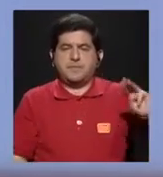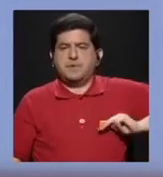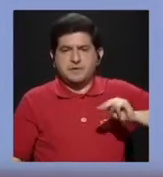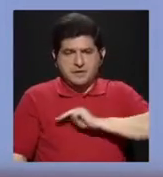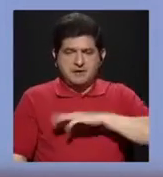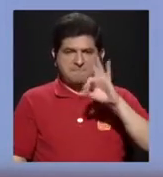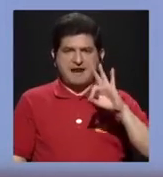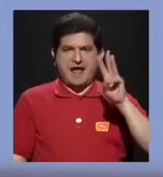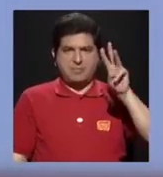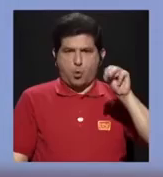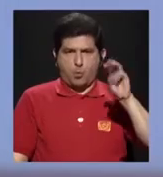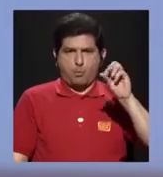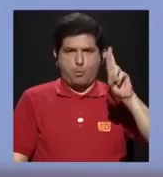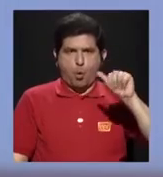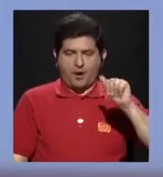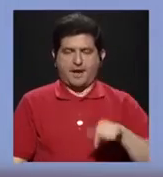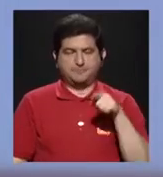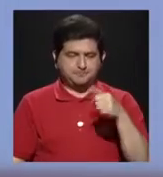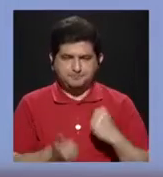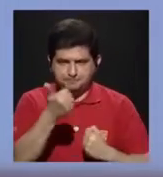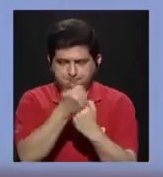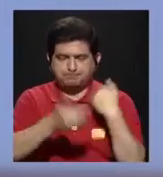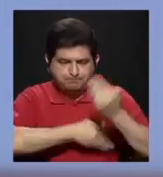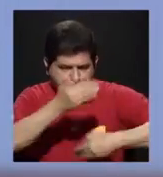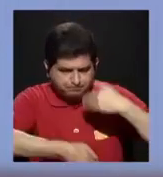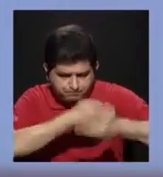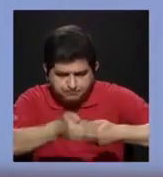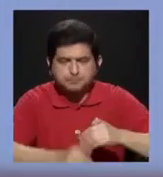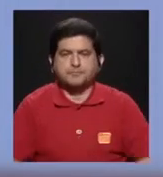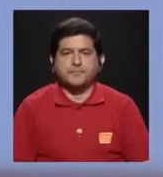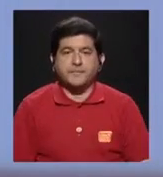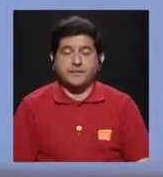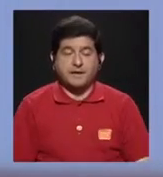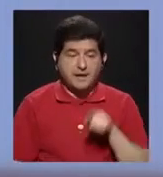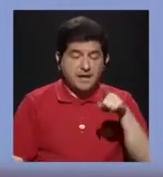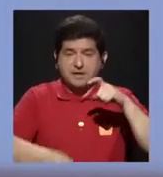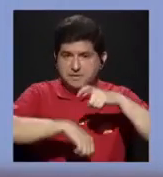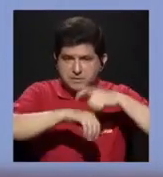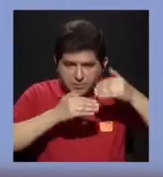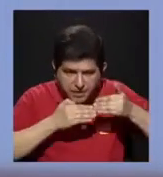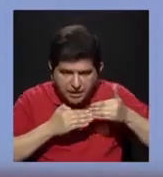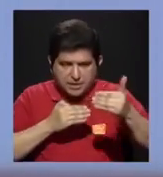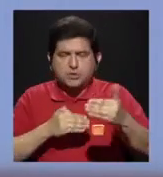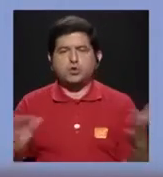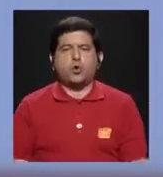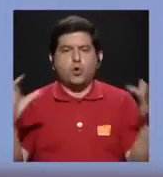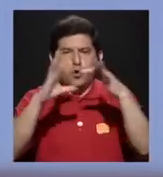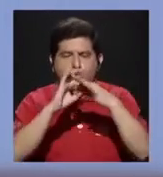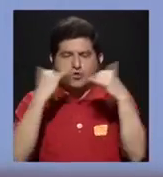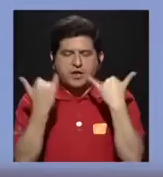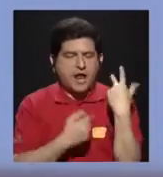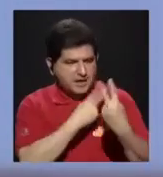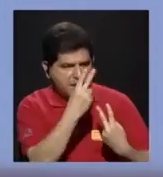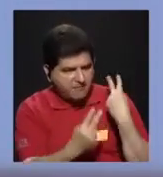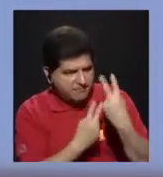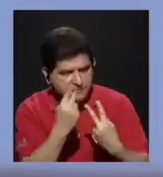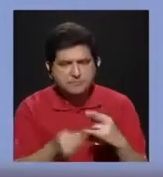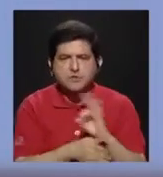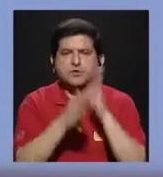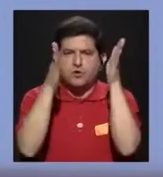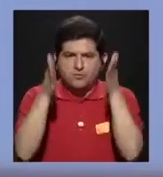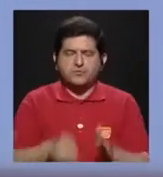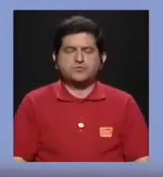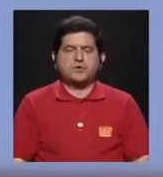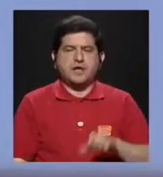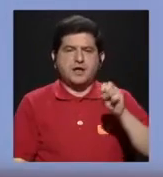Fernando Mora, quienes las han apoyado en este proceso. Entonces, a partir de eso, estamos coordinando ya visitas, ya los funcionarios